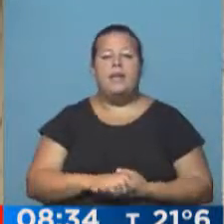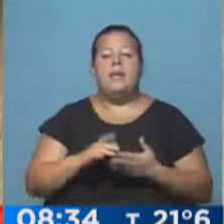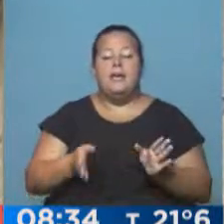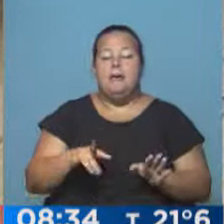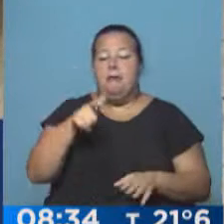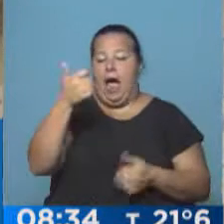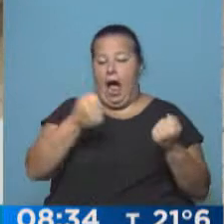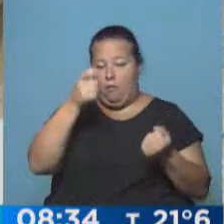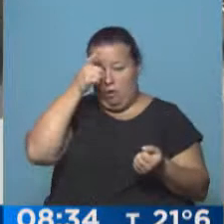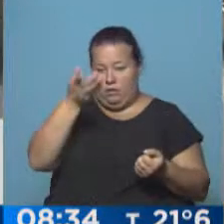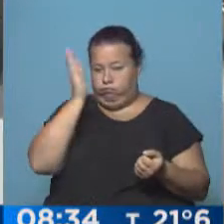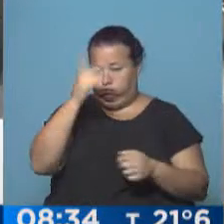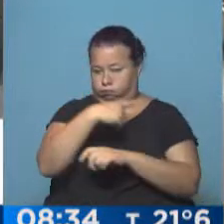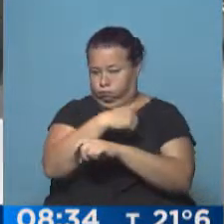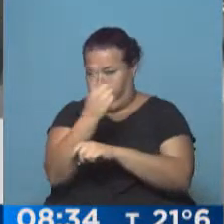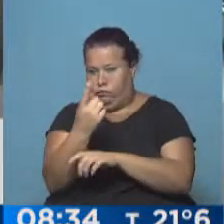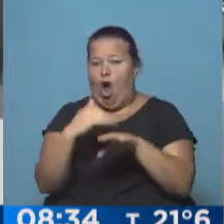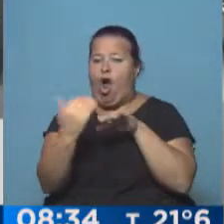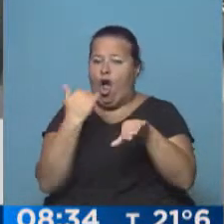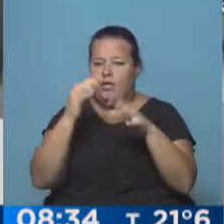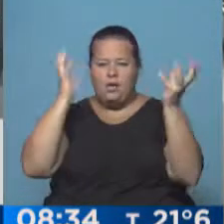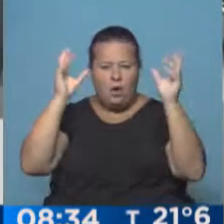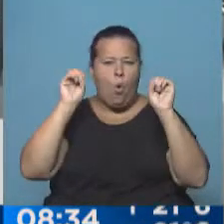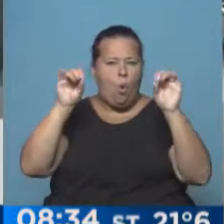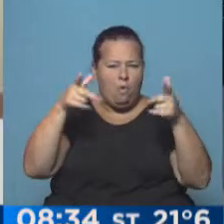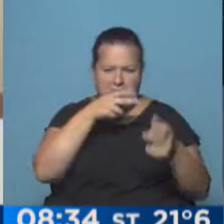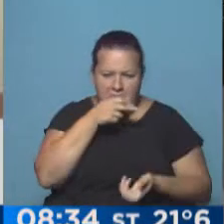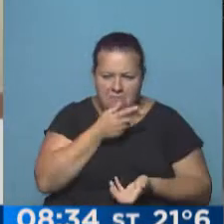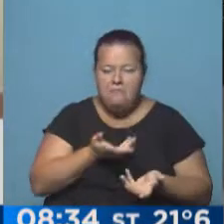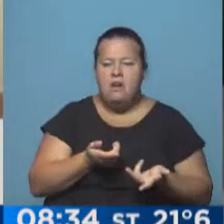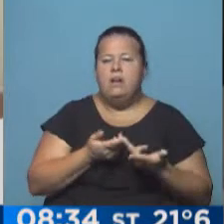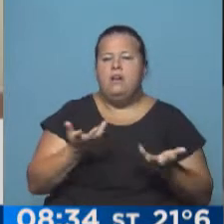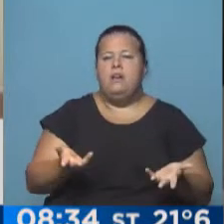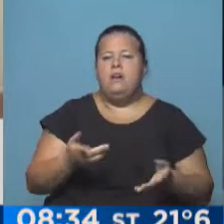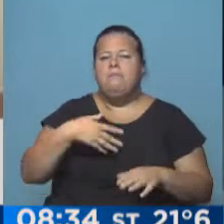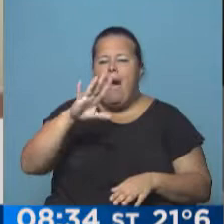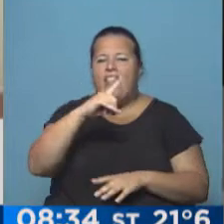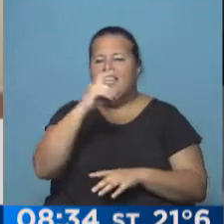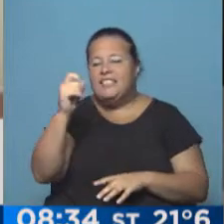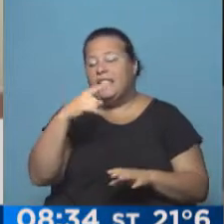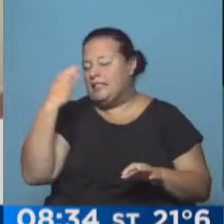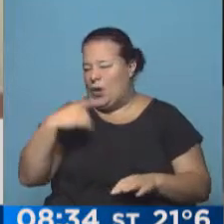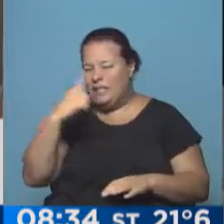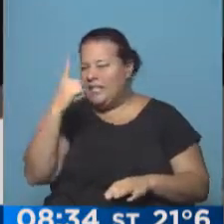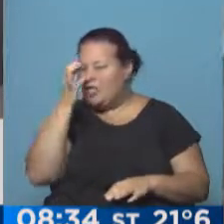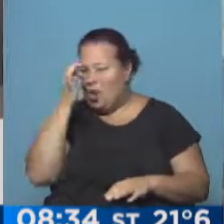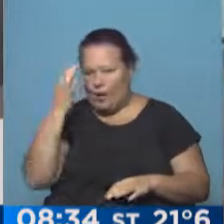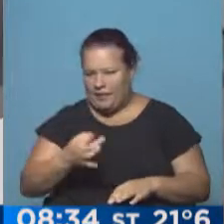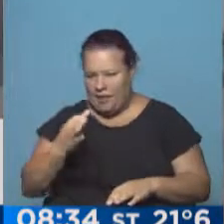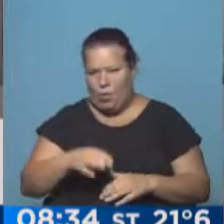Venía el patrullero, venía a alta velocidad, de contramano, sin sirena, sin luces, a más de 100, seguro, 100,